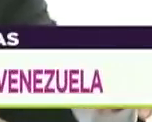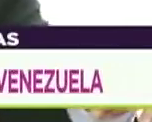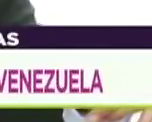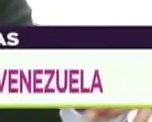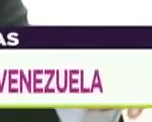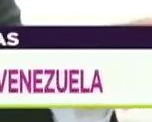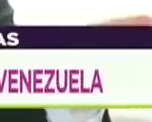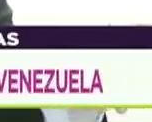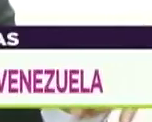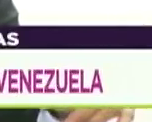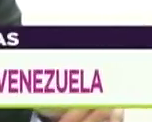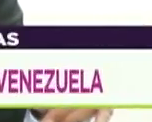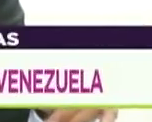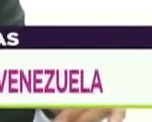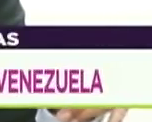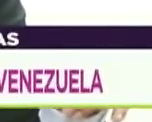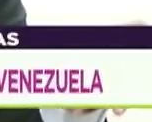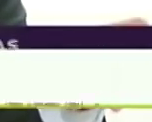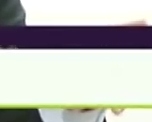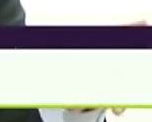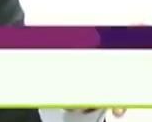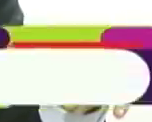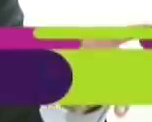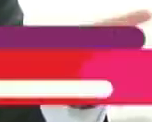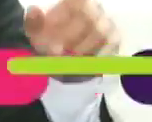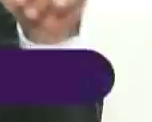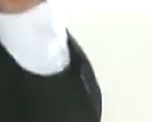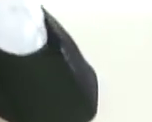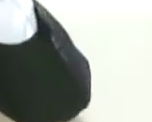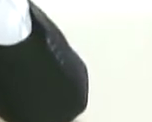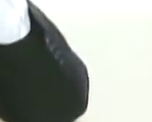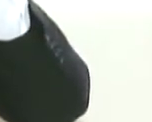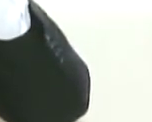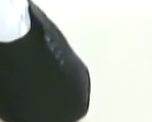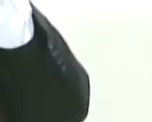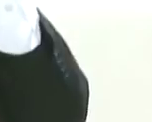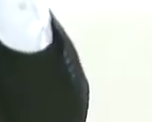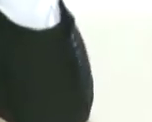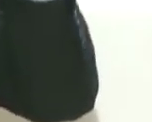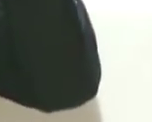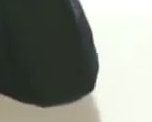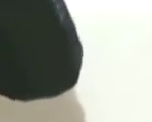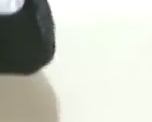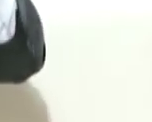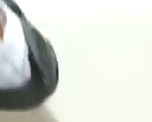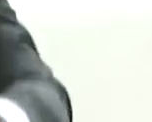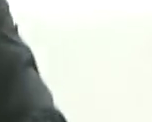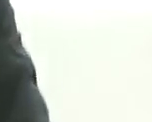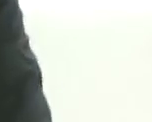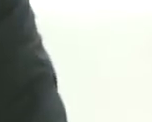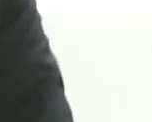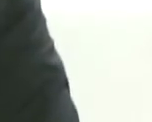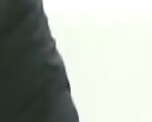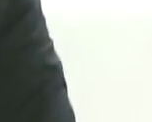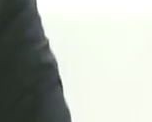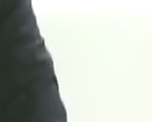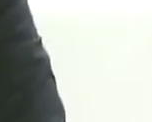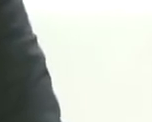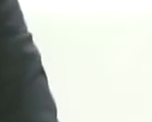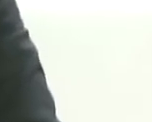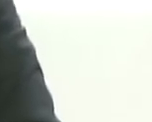Interrumpimos esta información porque tenemos un pase de última hora. Anzuategui con Diosdado Cabello. Nos vamos en vivo y en directo al oriente del